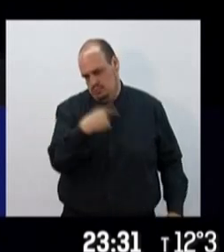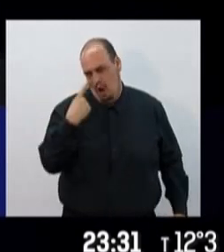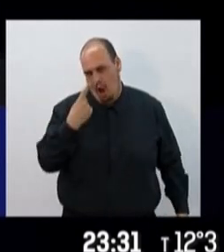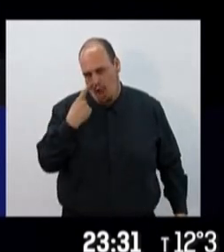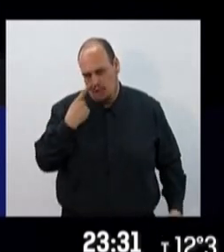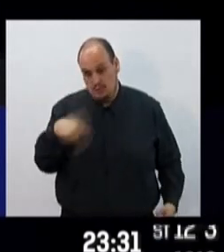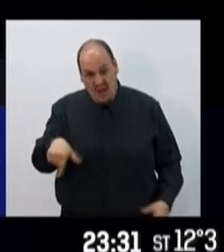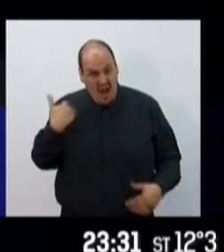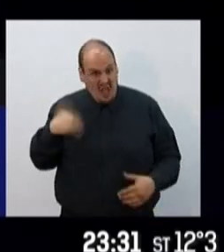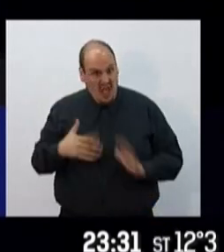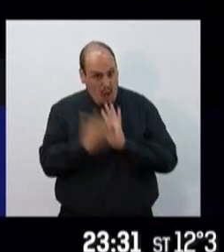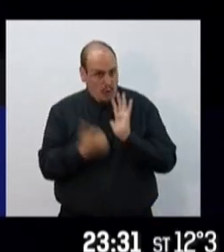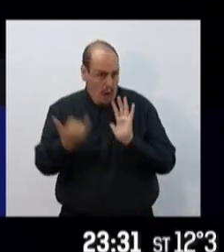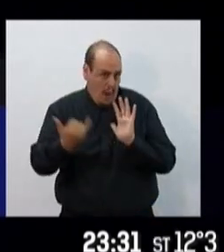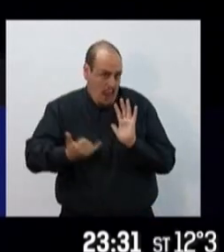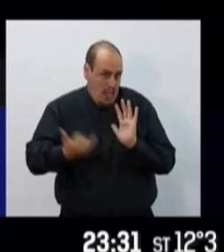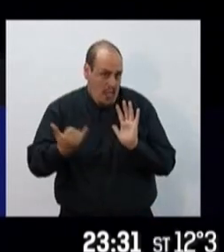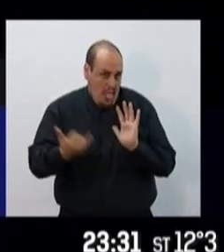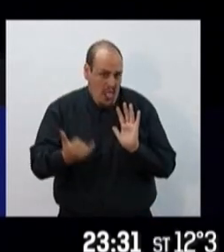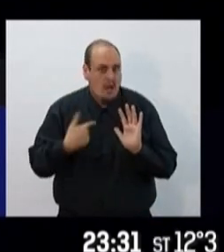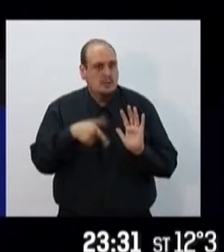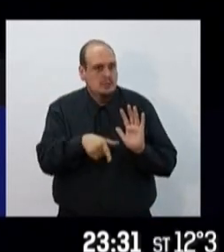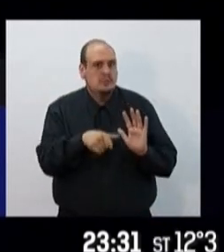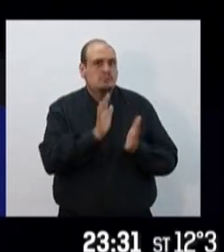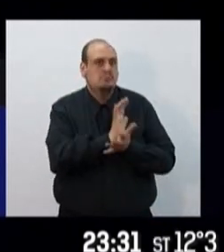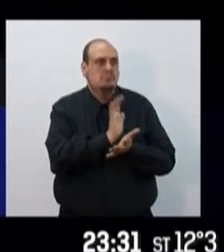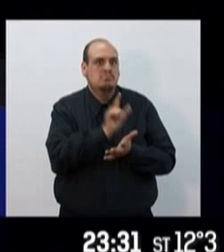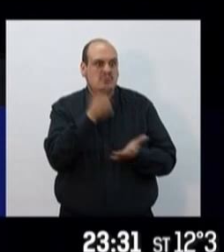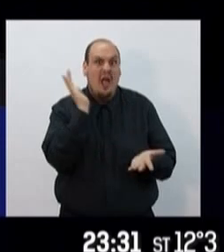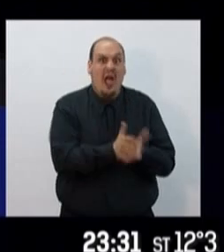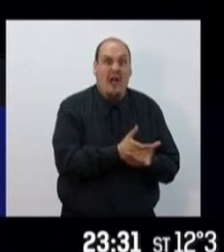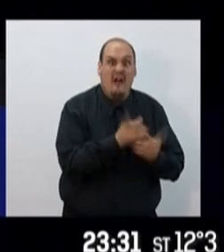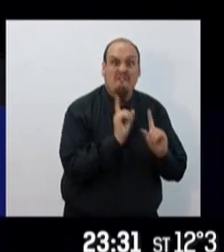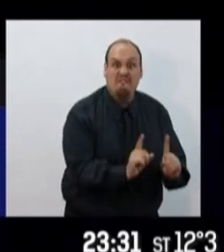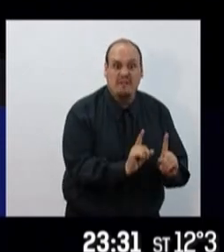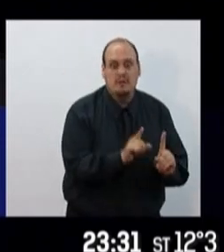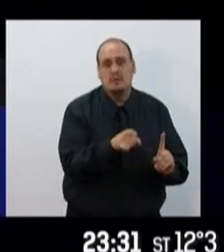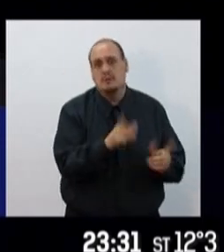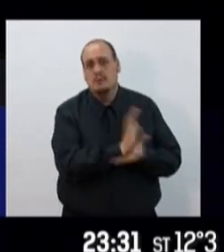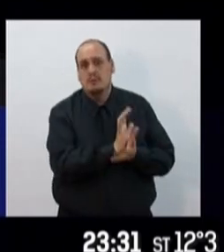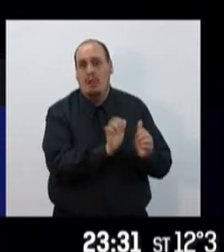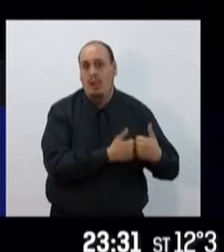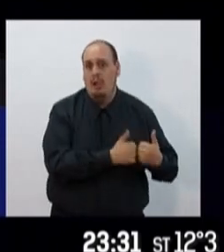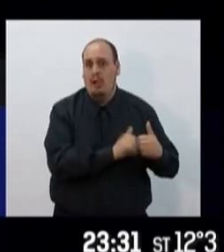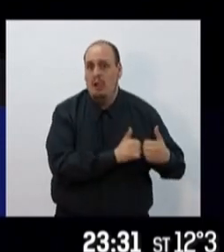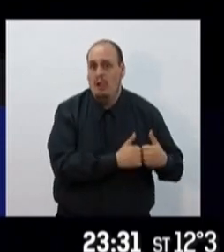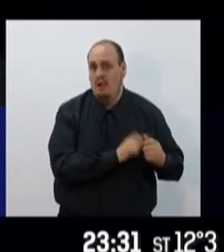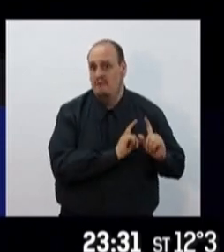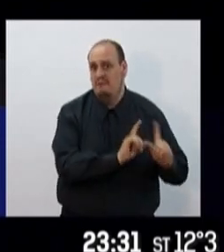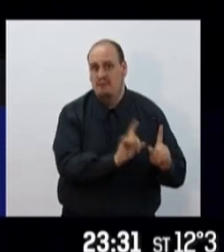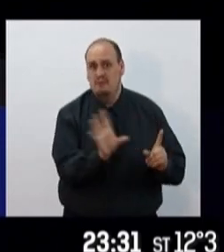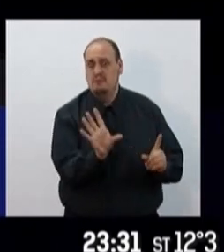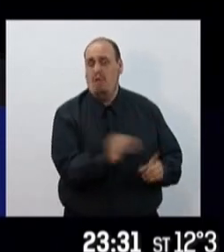los abortos ocurren. Y la verdad, seguir castigándolo lo único que hace es criminalizar la conducta y hacer que todo se vuelva